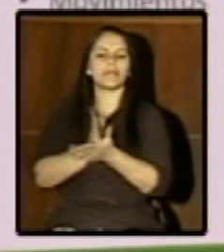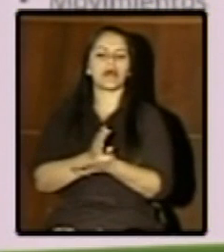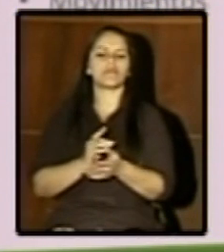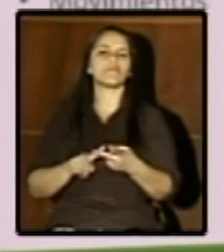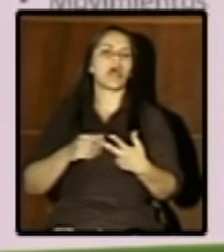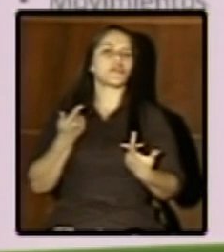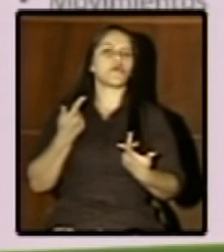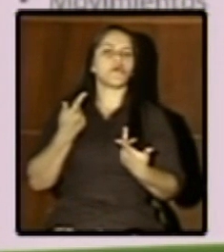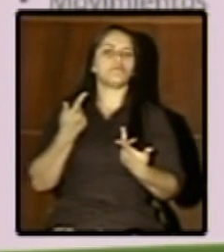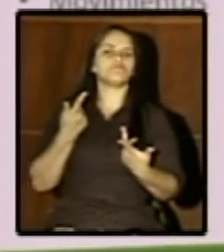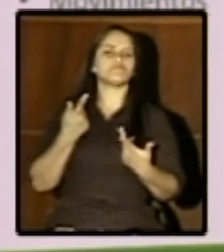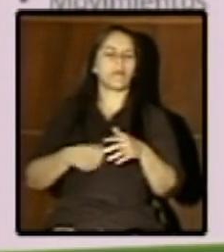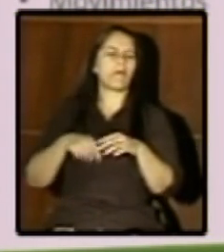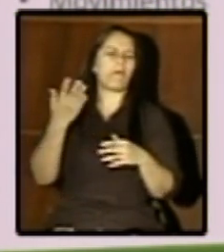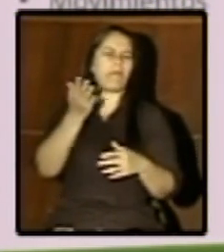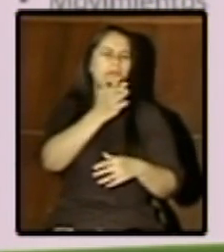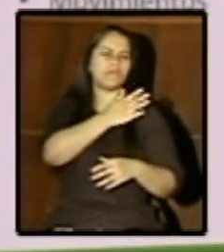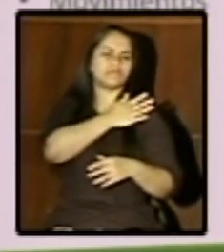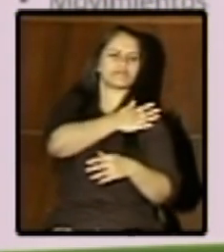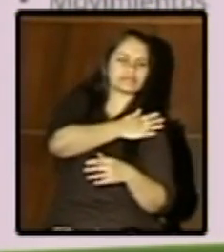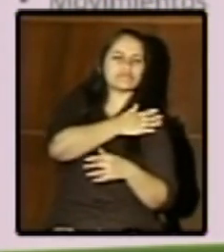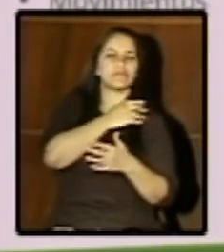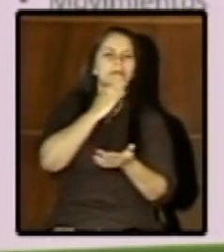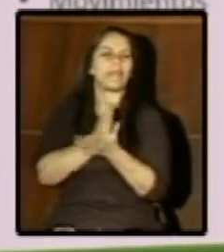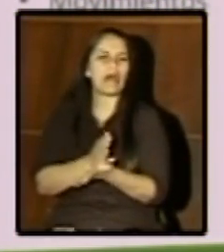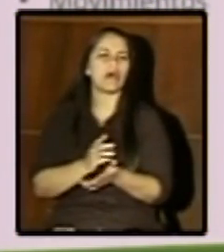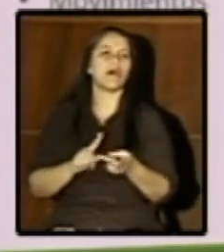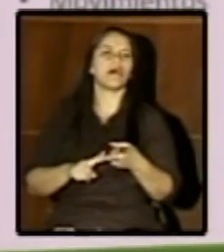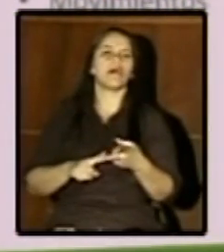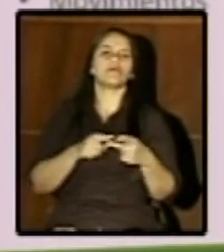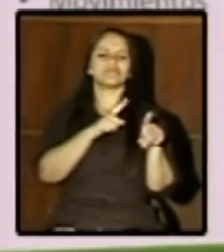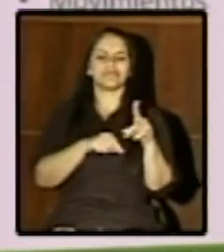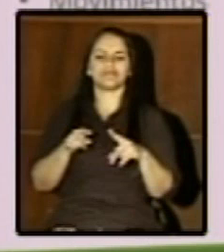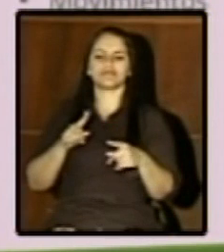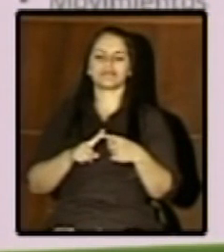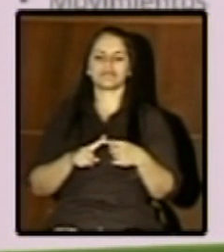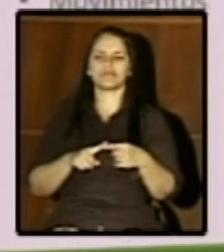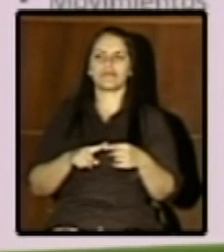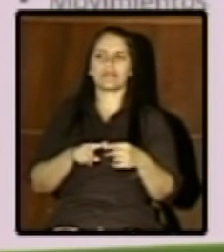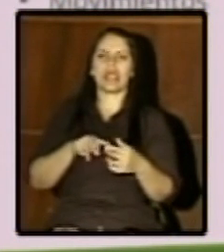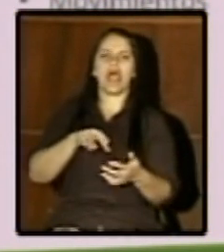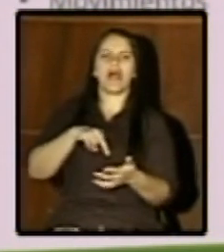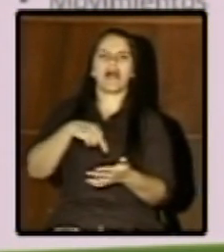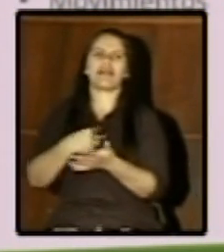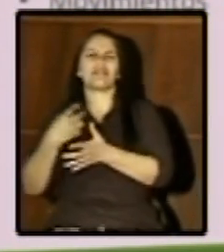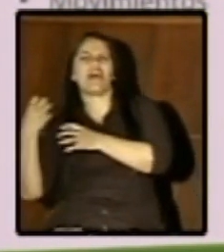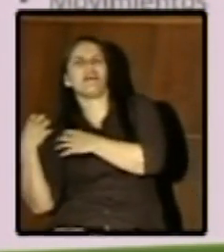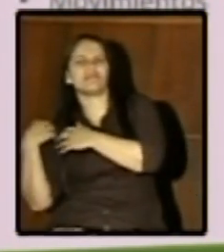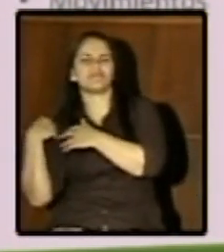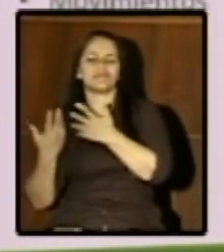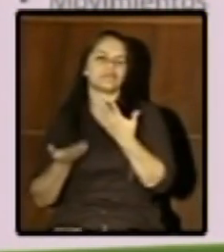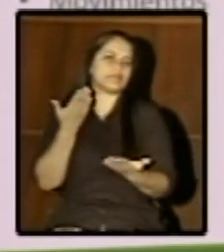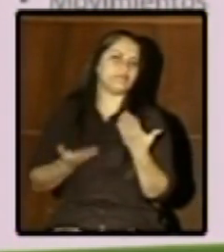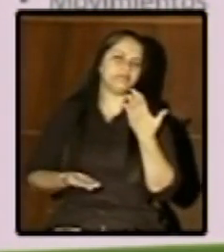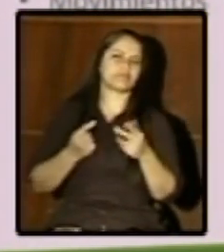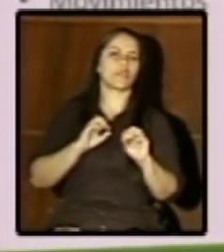¿Qué me puede generar un manguito rotador? Ya les mencionaba. Un golpe, pues no un golpe, sino un trauma, sobre todo